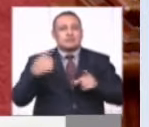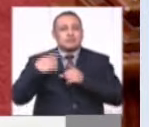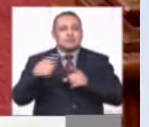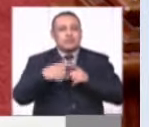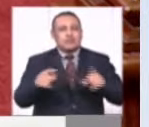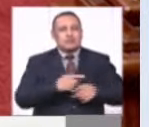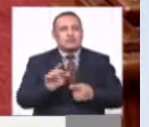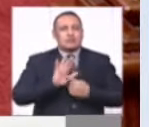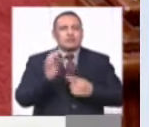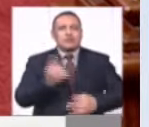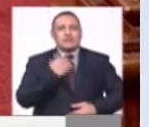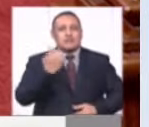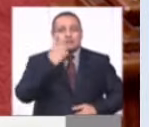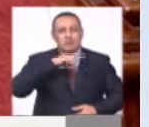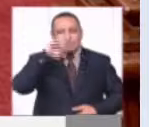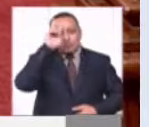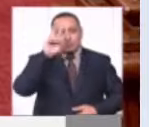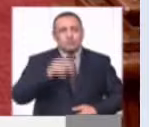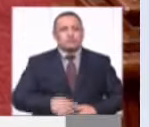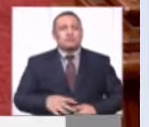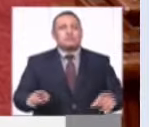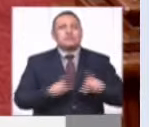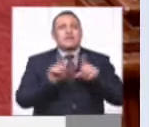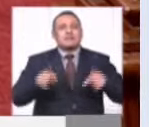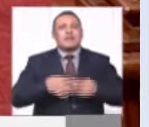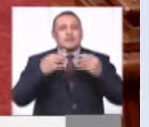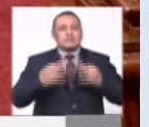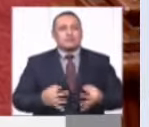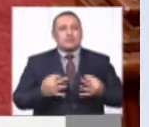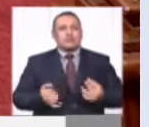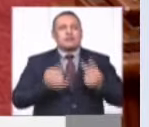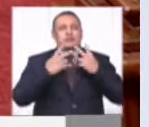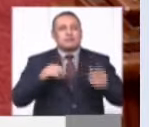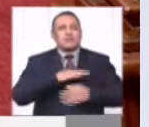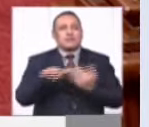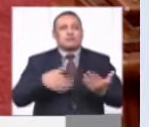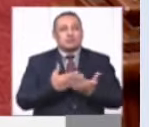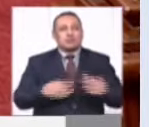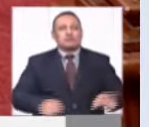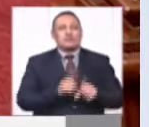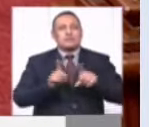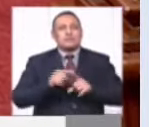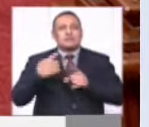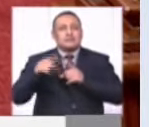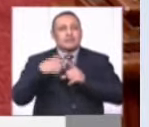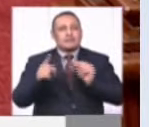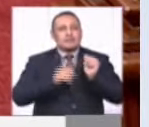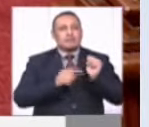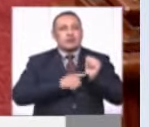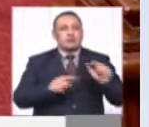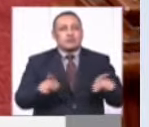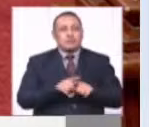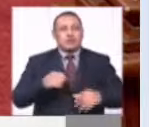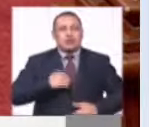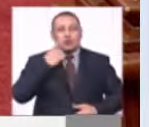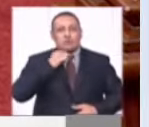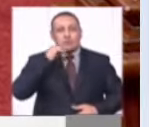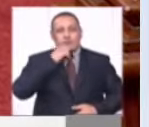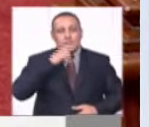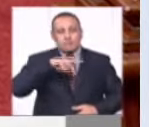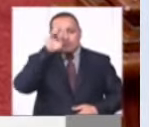la representatividad nacional, asegurar a todos nuestros hermanos y hermanas del